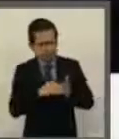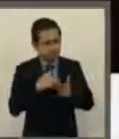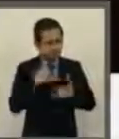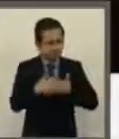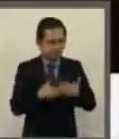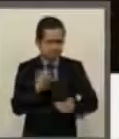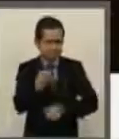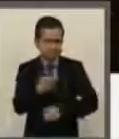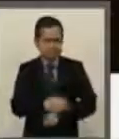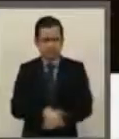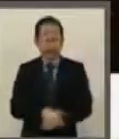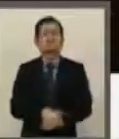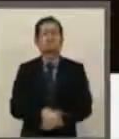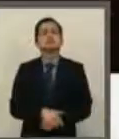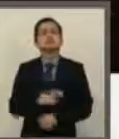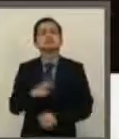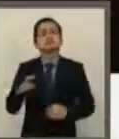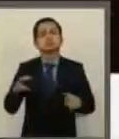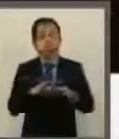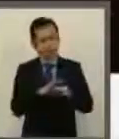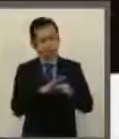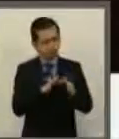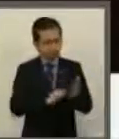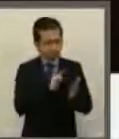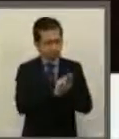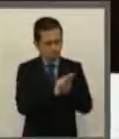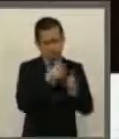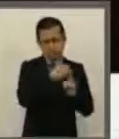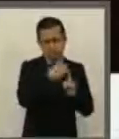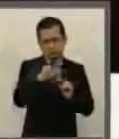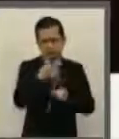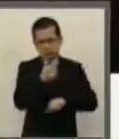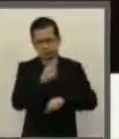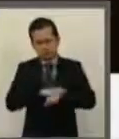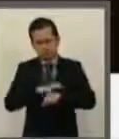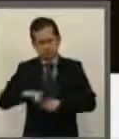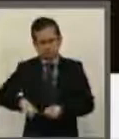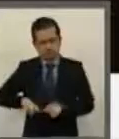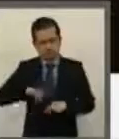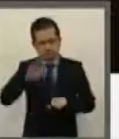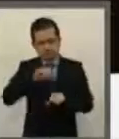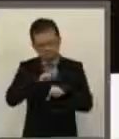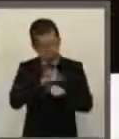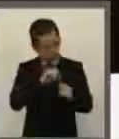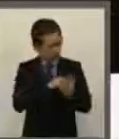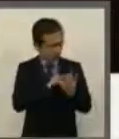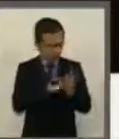está fundamentado en la propia Ley Orgánica de la Administración Pública Federal,